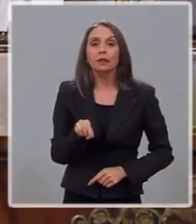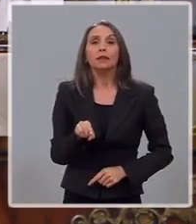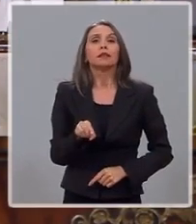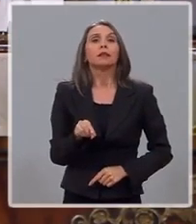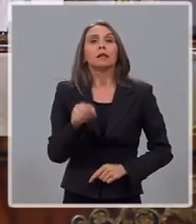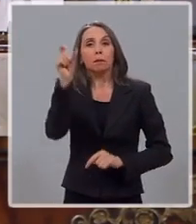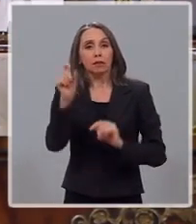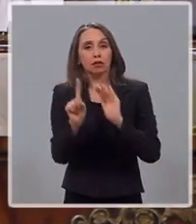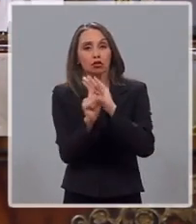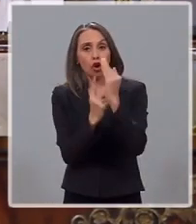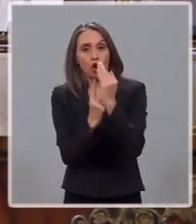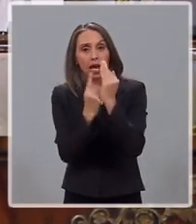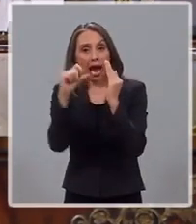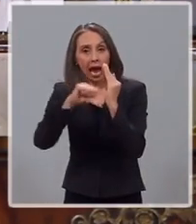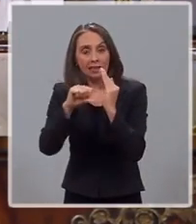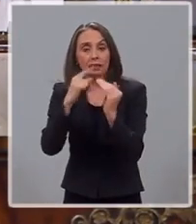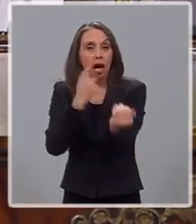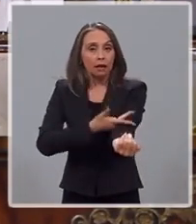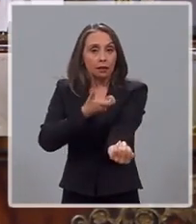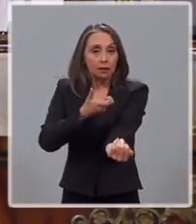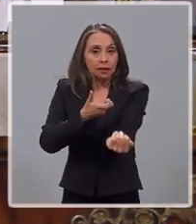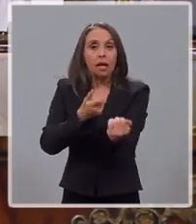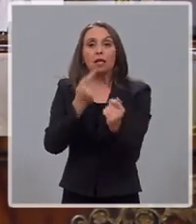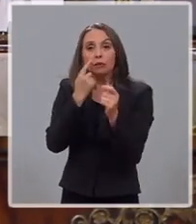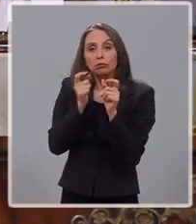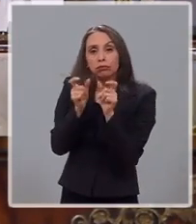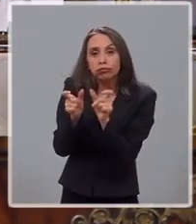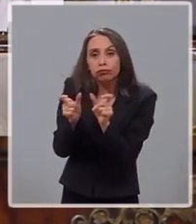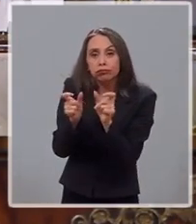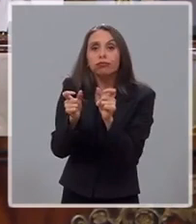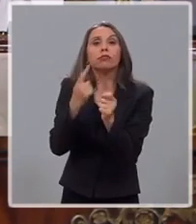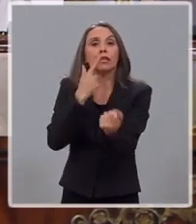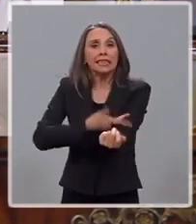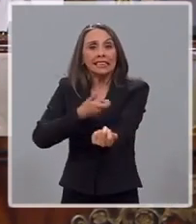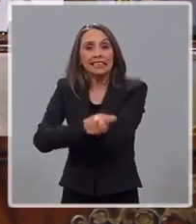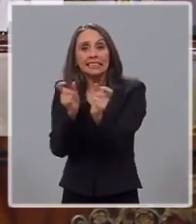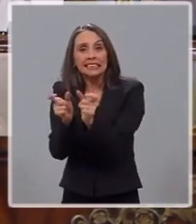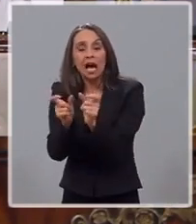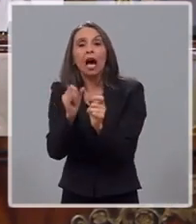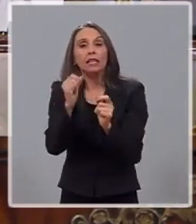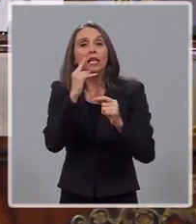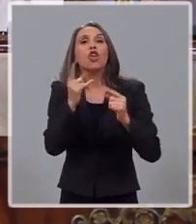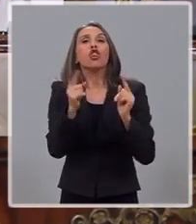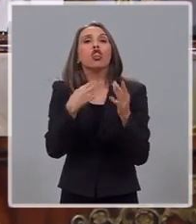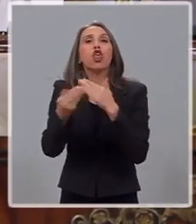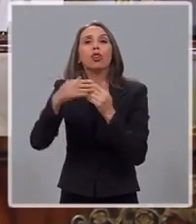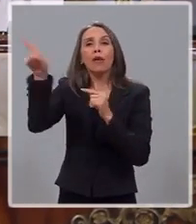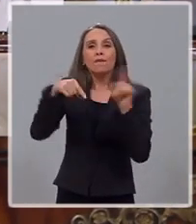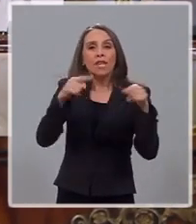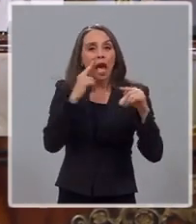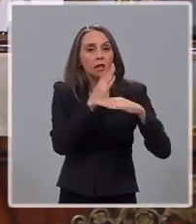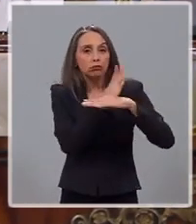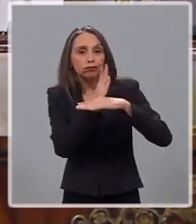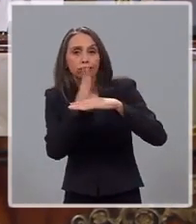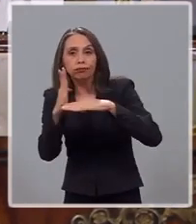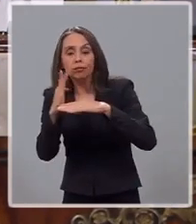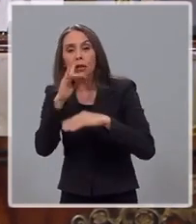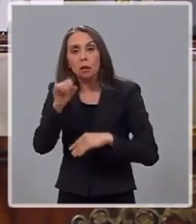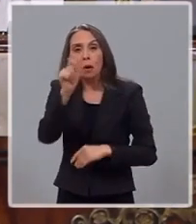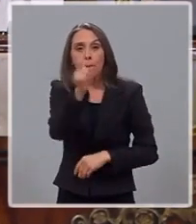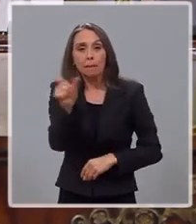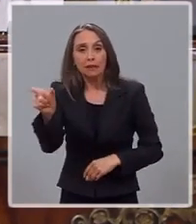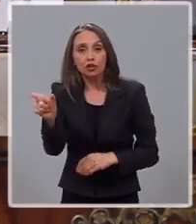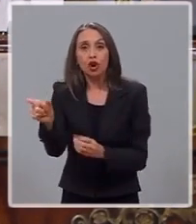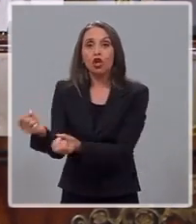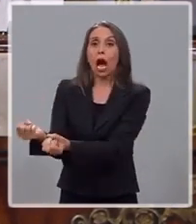testear tratar y trazar por eso nuestra prioridad ha estado en testear para identificar a las personas contagiadas